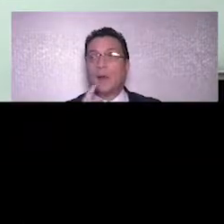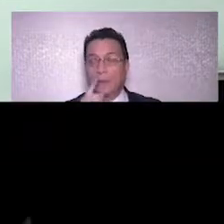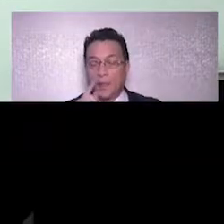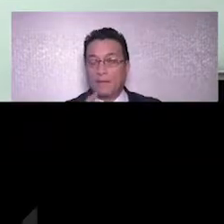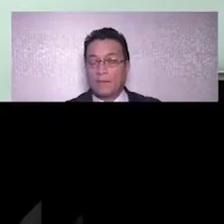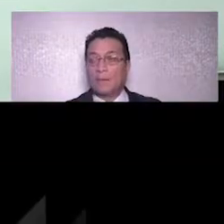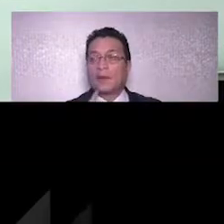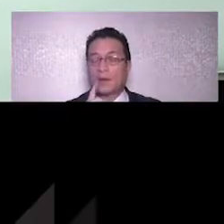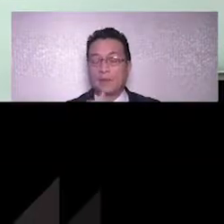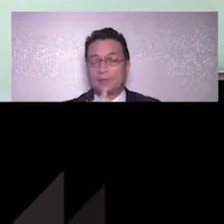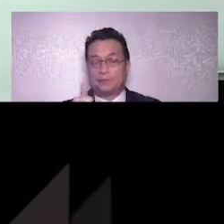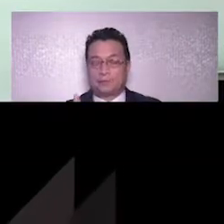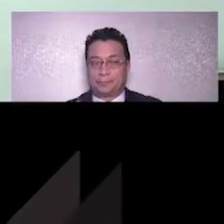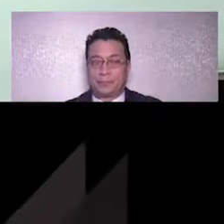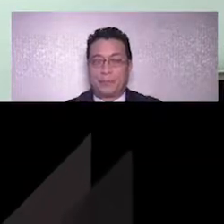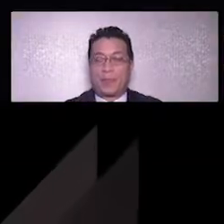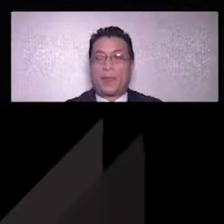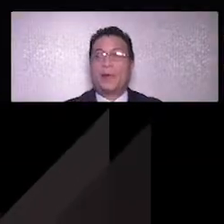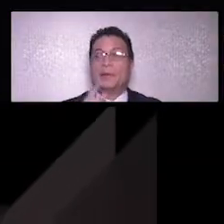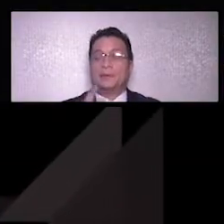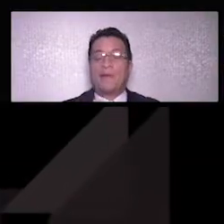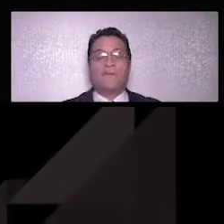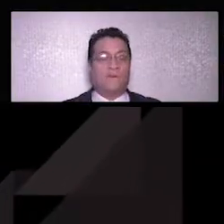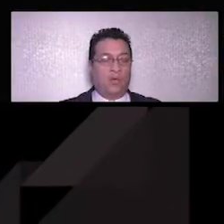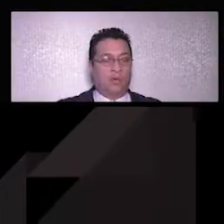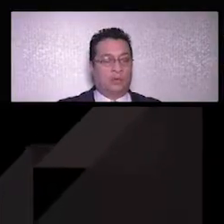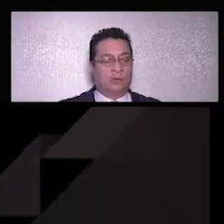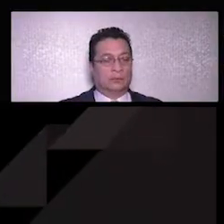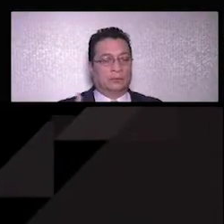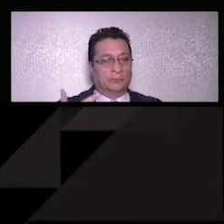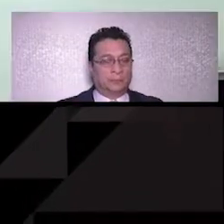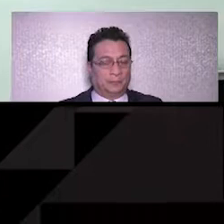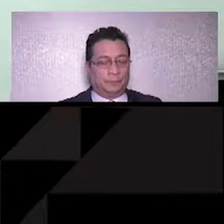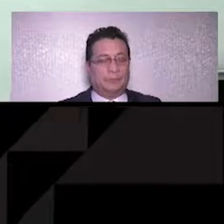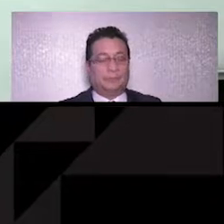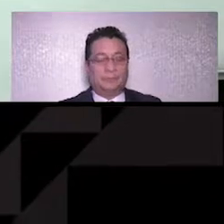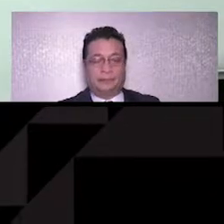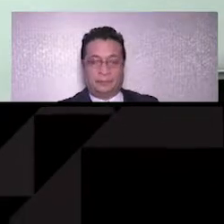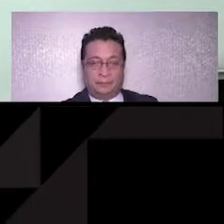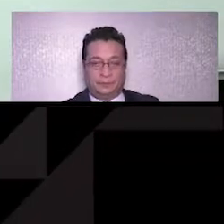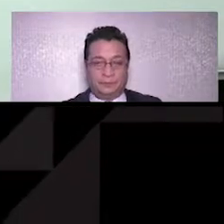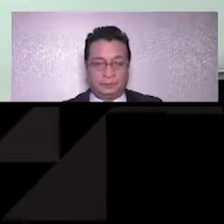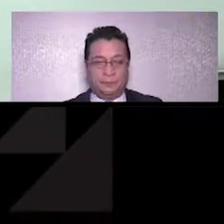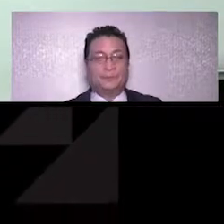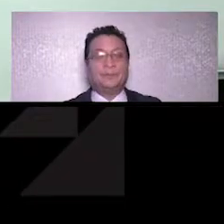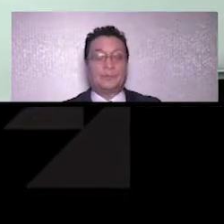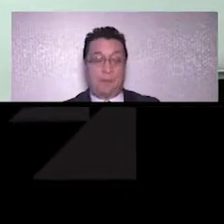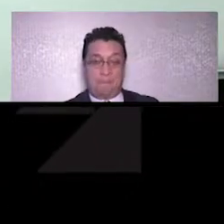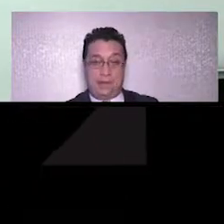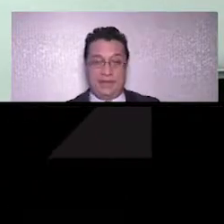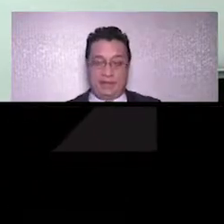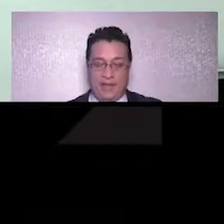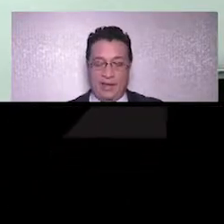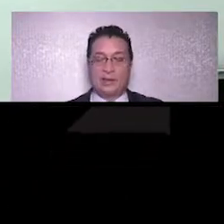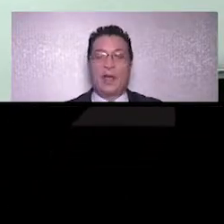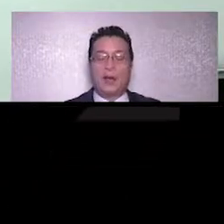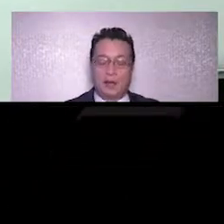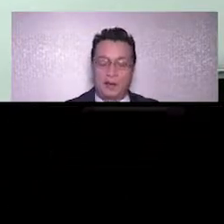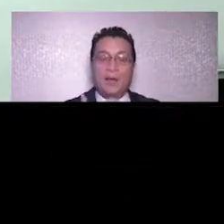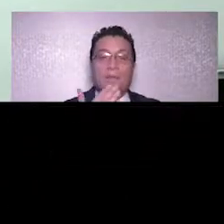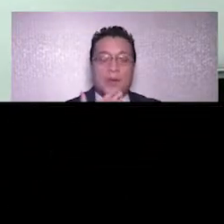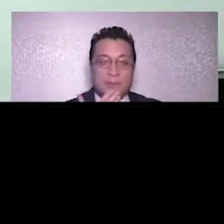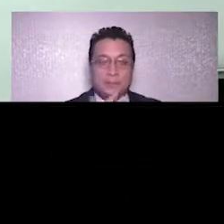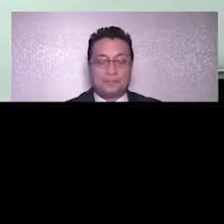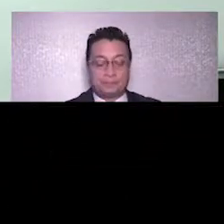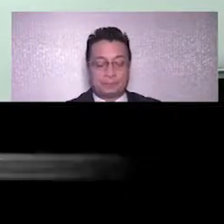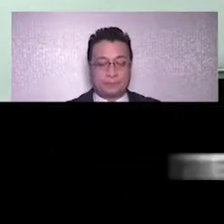insistir, que está respaldado por la voluntad política del Ministerio, de la Presidencia y también del